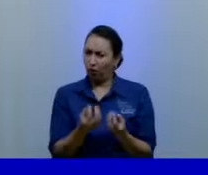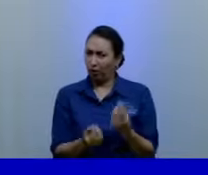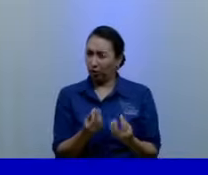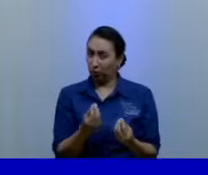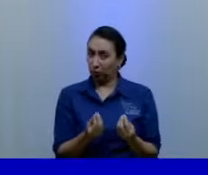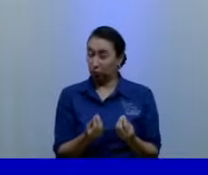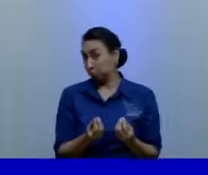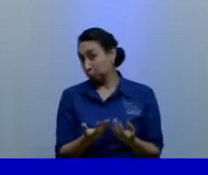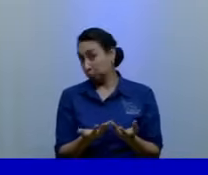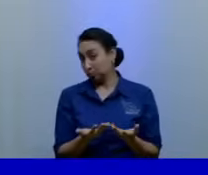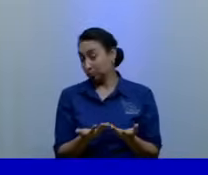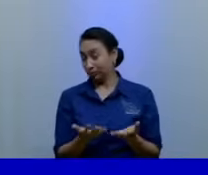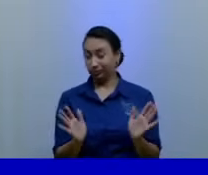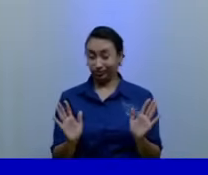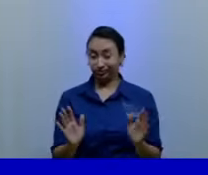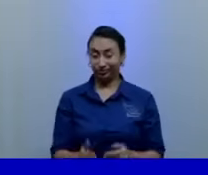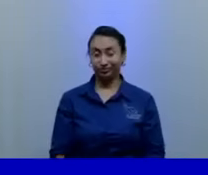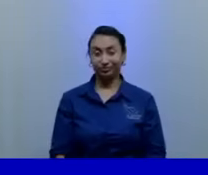el contexto. ¿Eh?